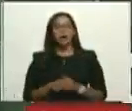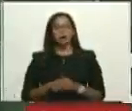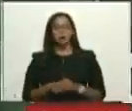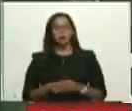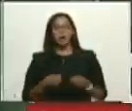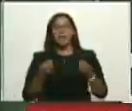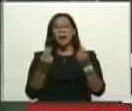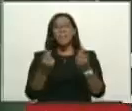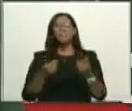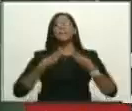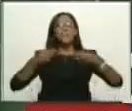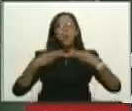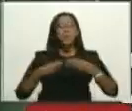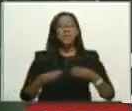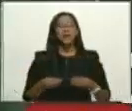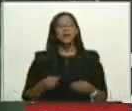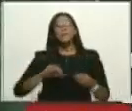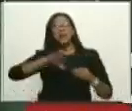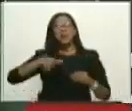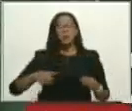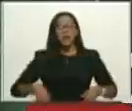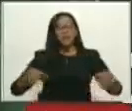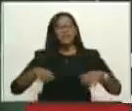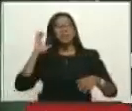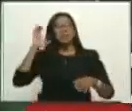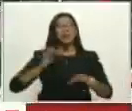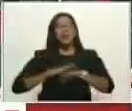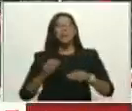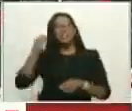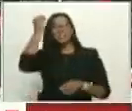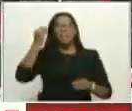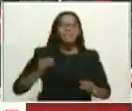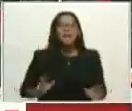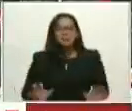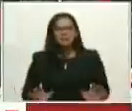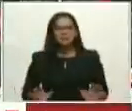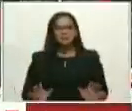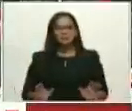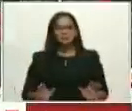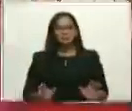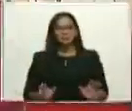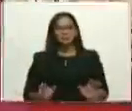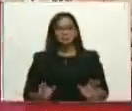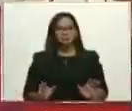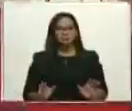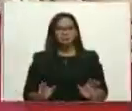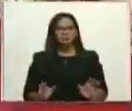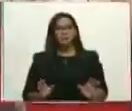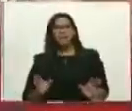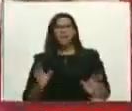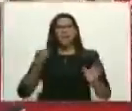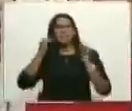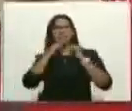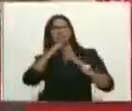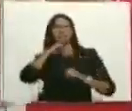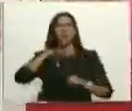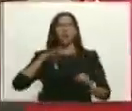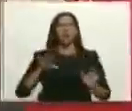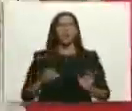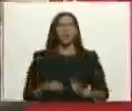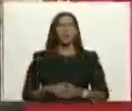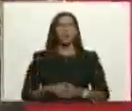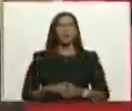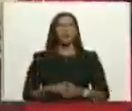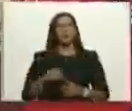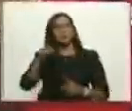público, para robar las riquezas del país, porque se creen. El cuento, pues.